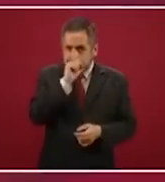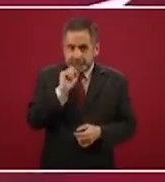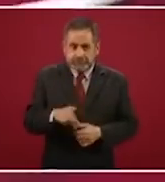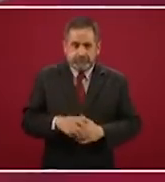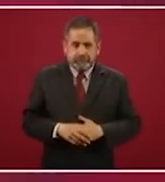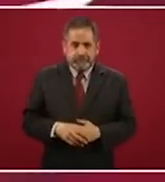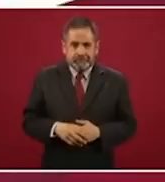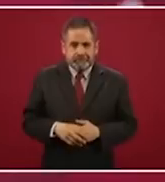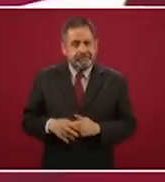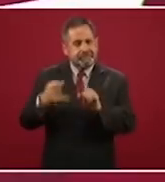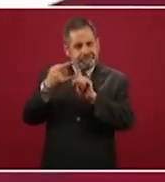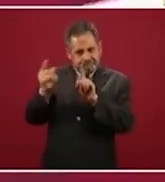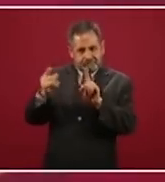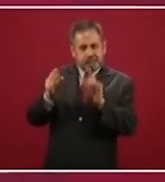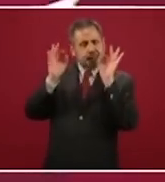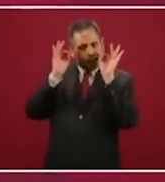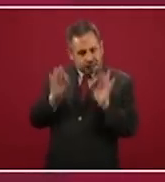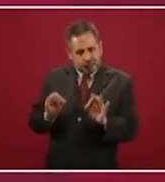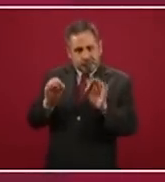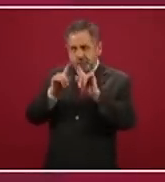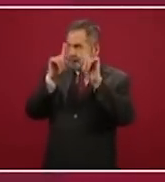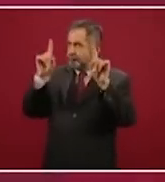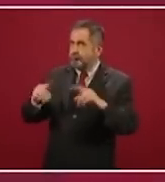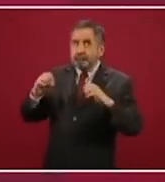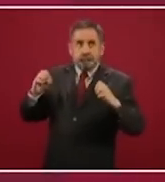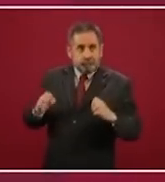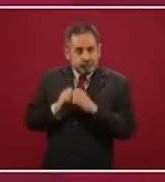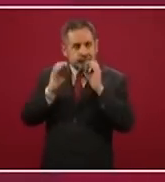la puerta, la salida de emergencia.